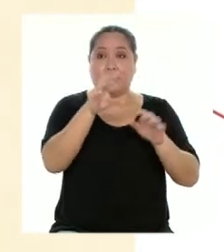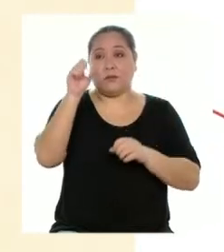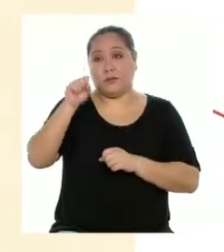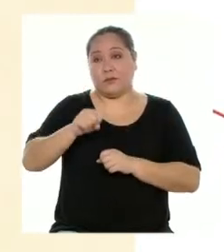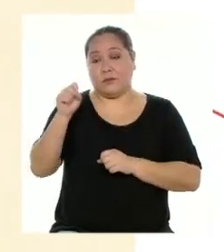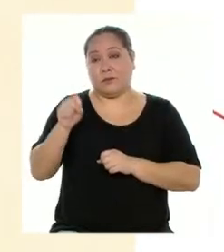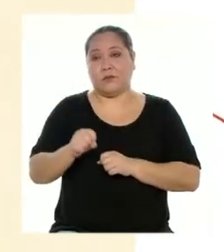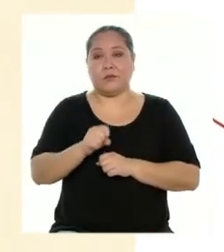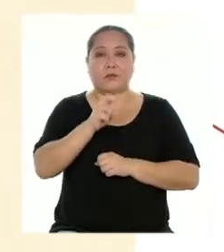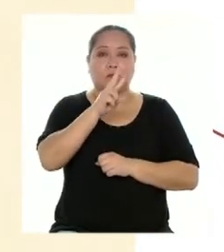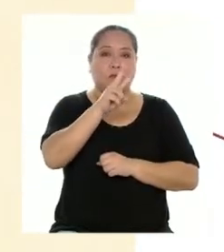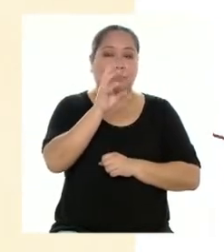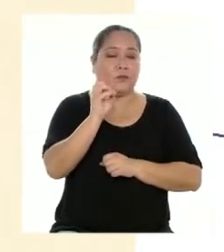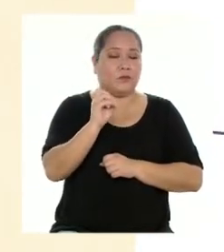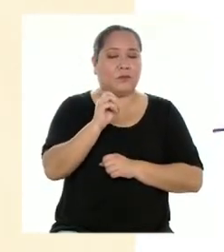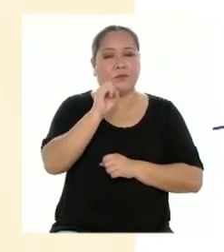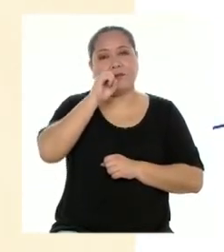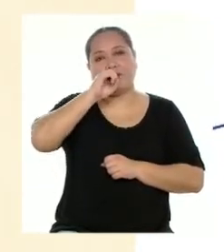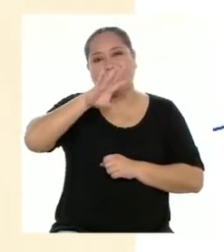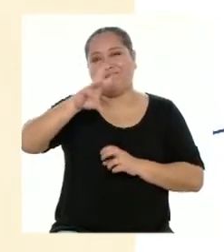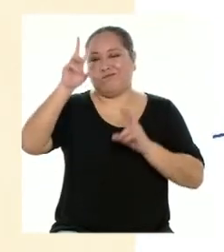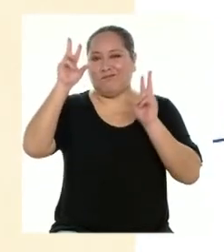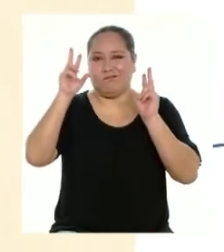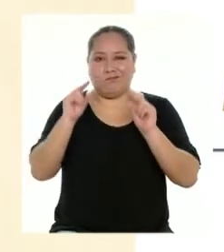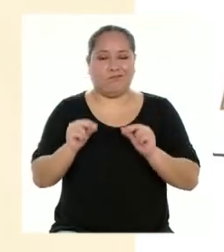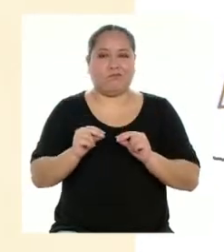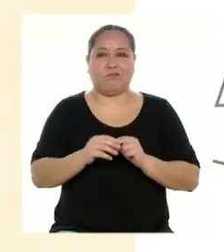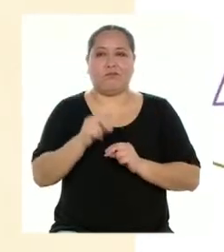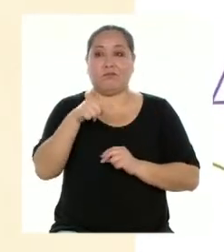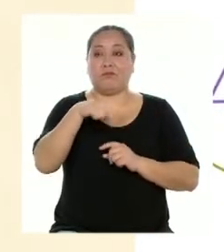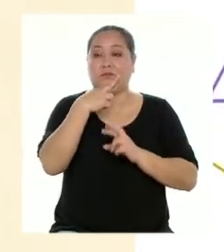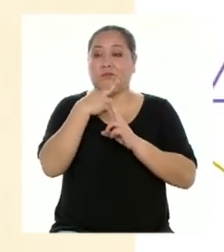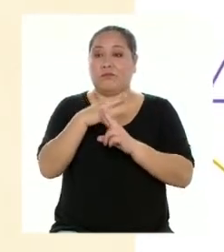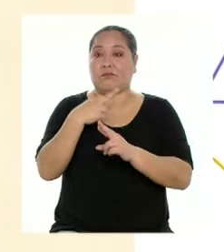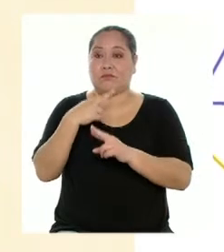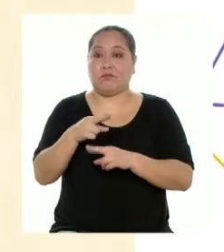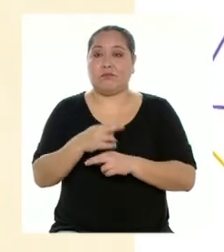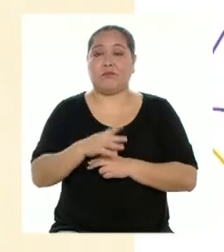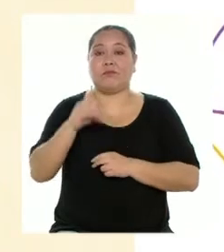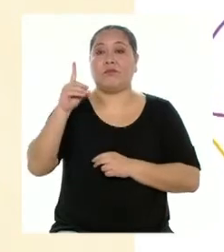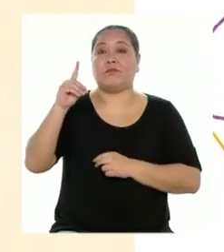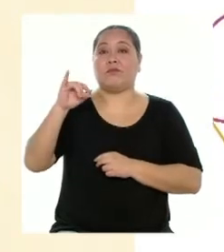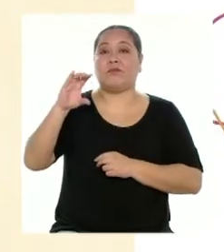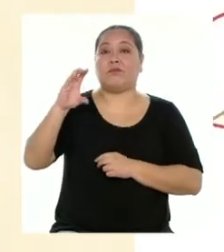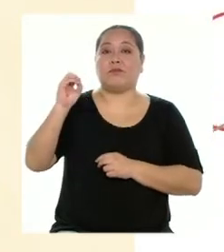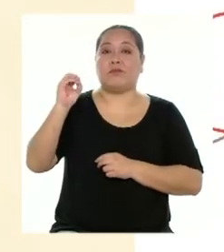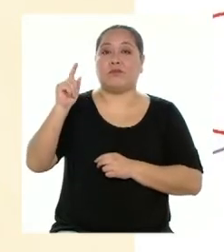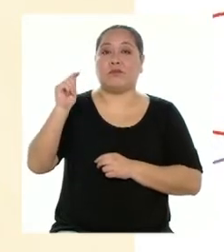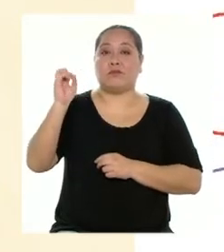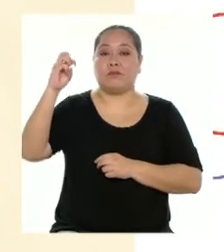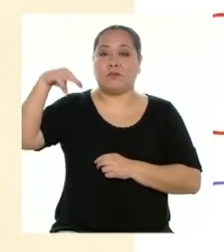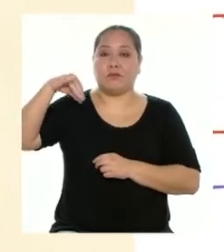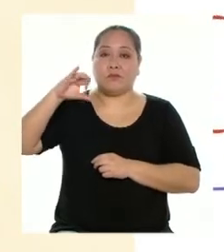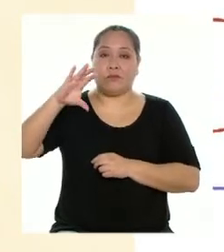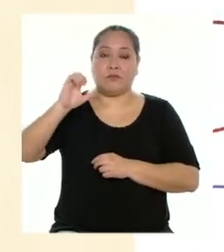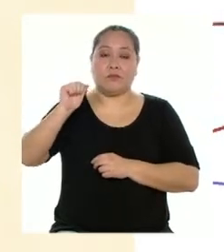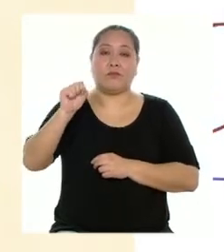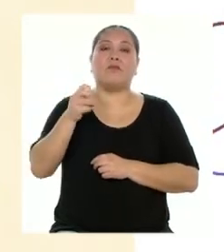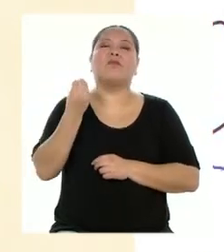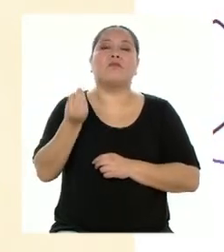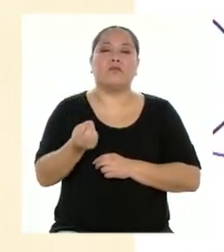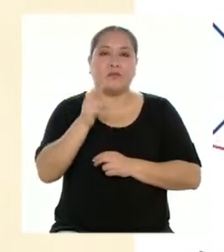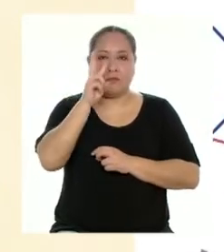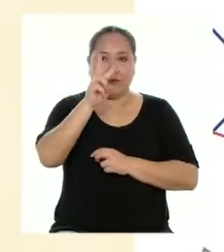respondieron sí y 20 respondieron que no. Las respuestas fueron dicotómicas porque hubo solo 2 posibilidades de